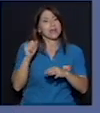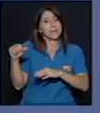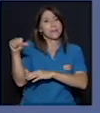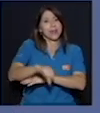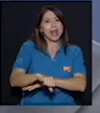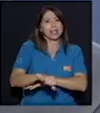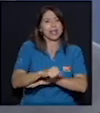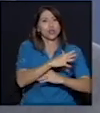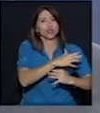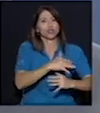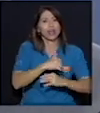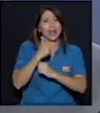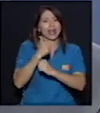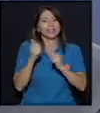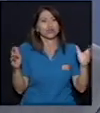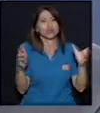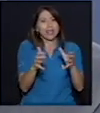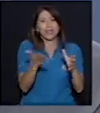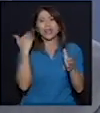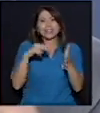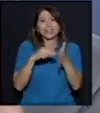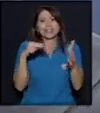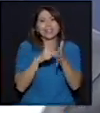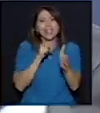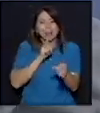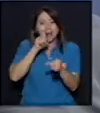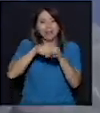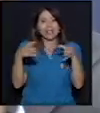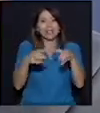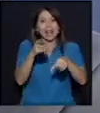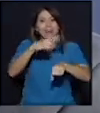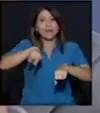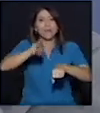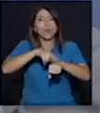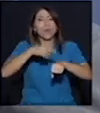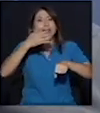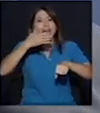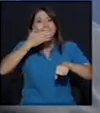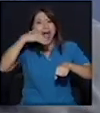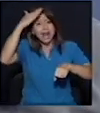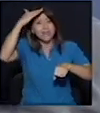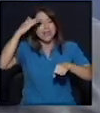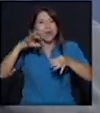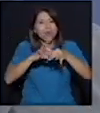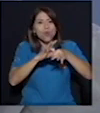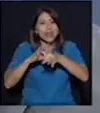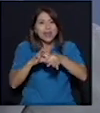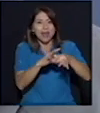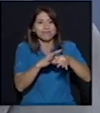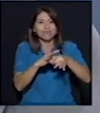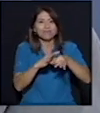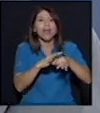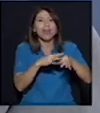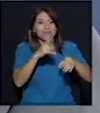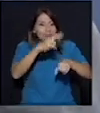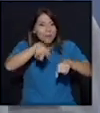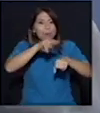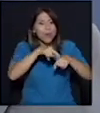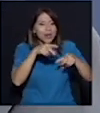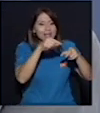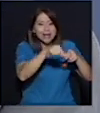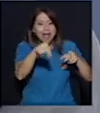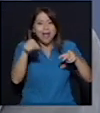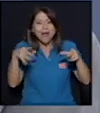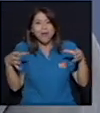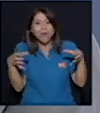momento pertenecía a lo que se llamaba la República Árabe Unida, una conjunto de repúblicas de corte nacionalista en